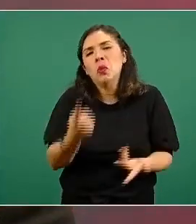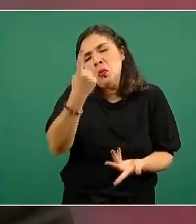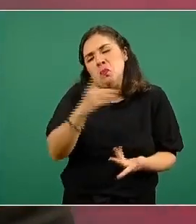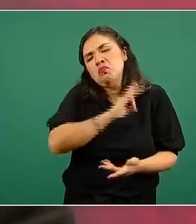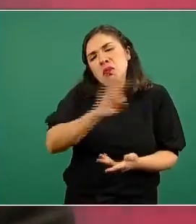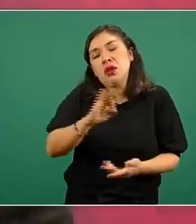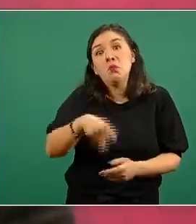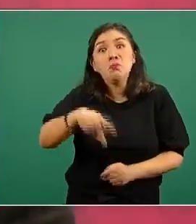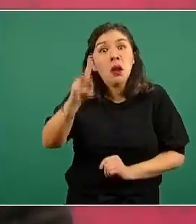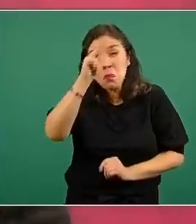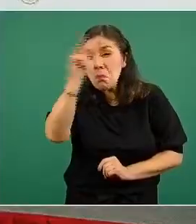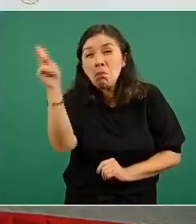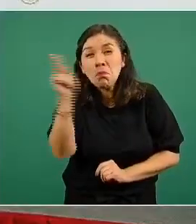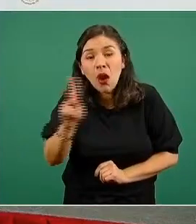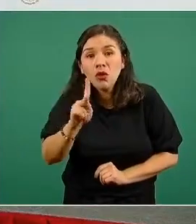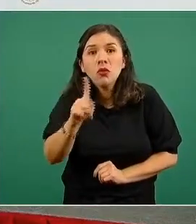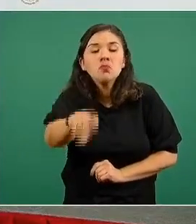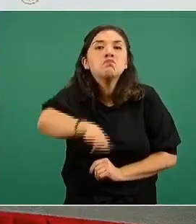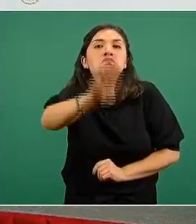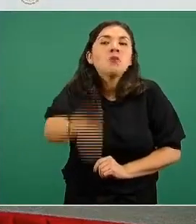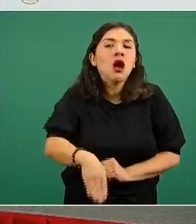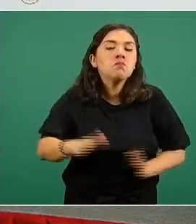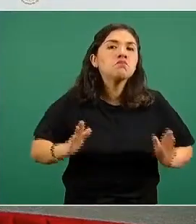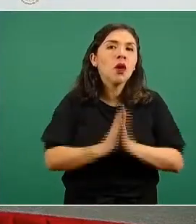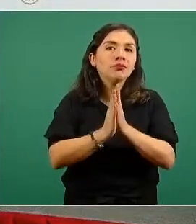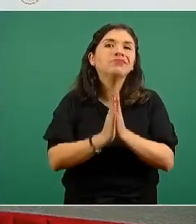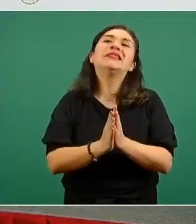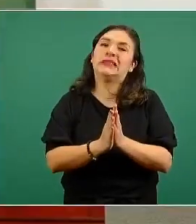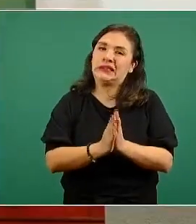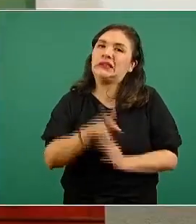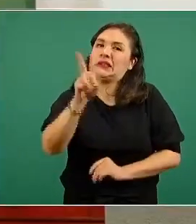pasar es que a usted le roben la vida.